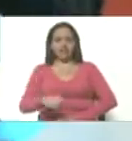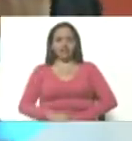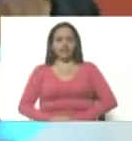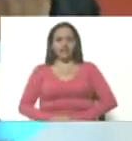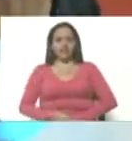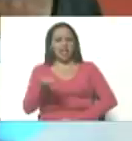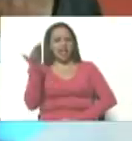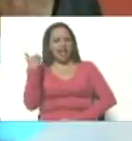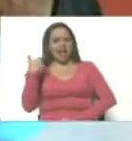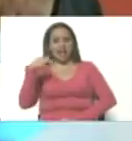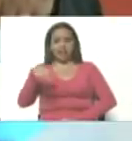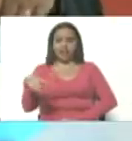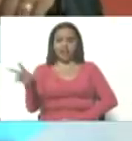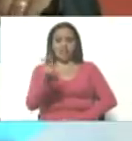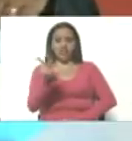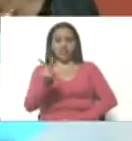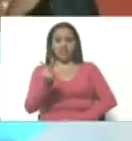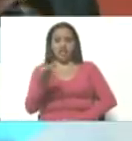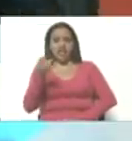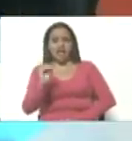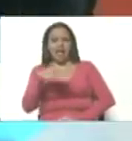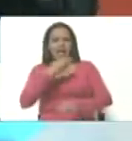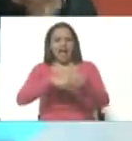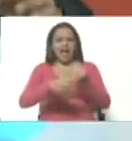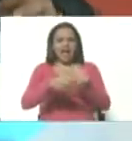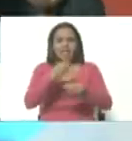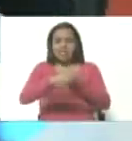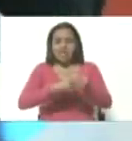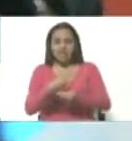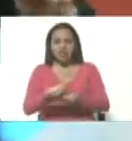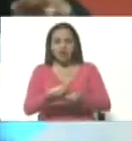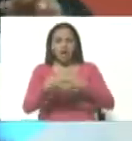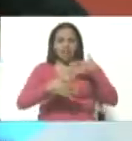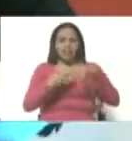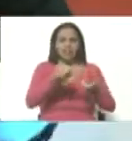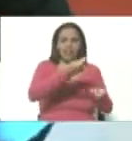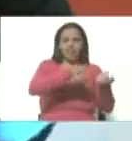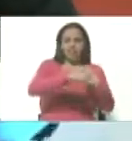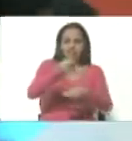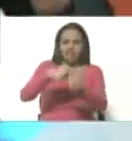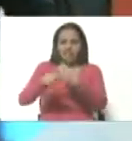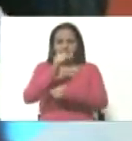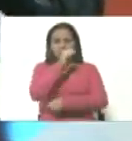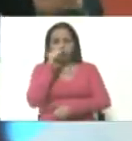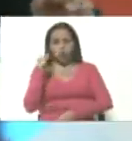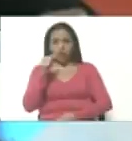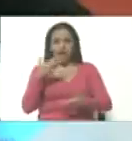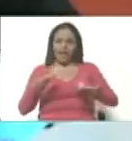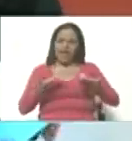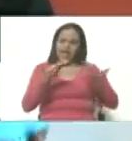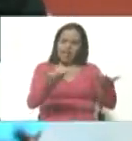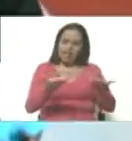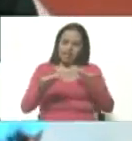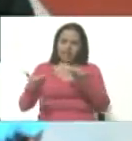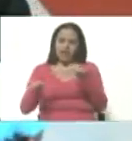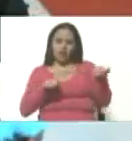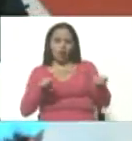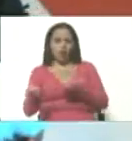cuando estaba en Venezuela, estaba haciendo operaciones de narcotráfico, entregas